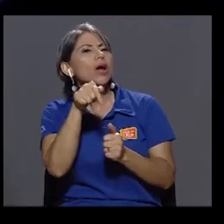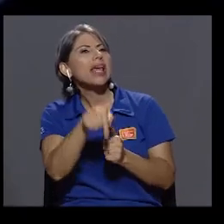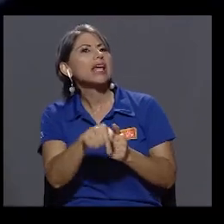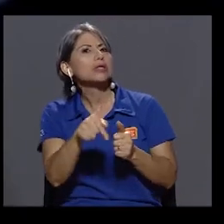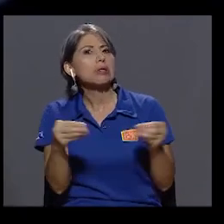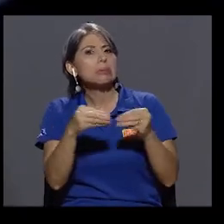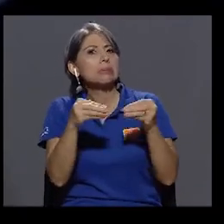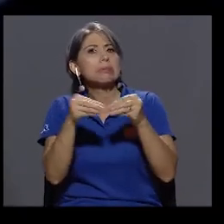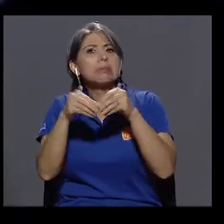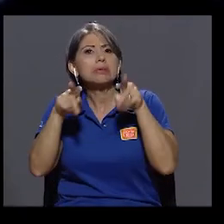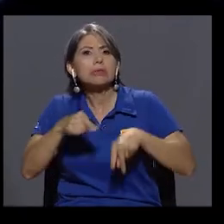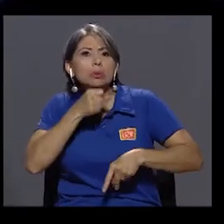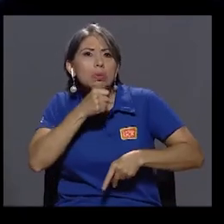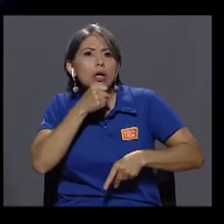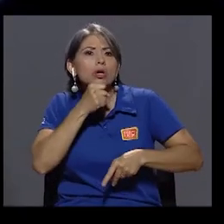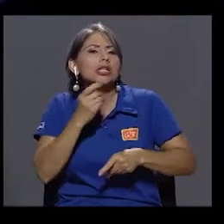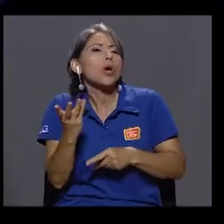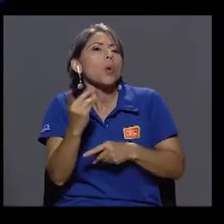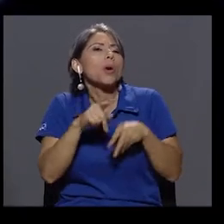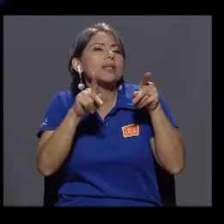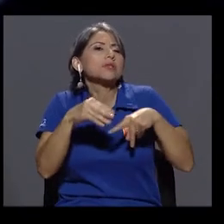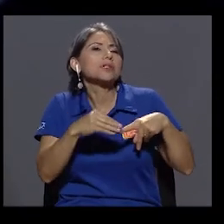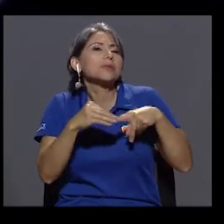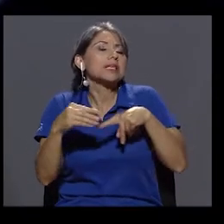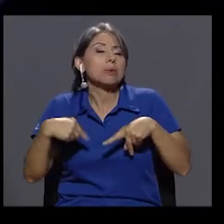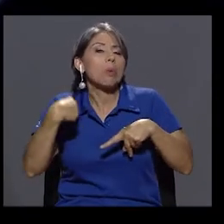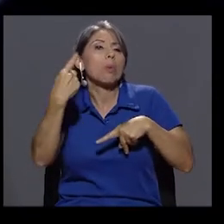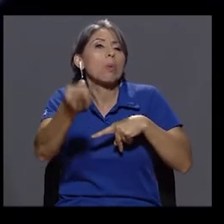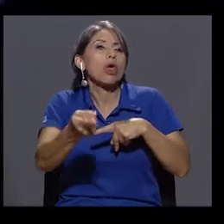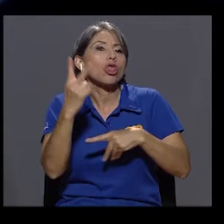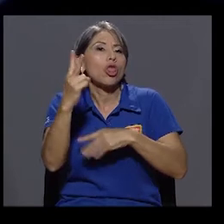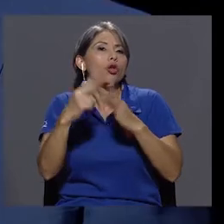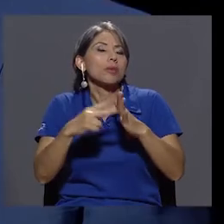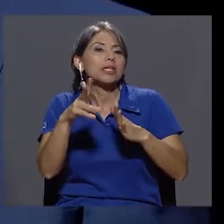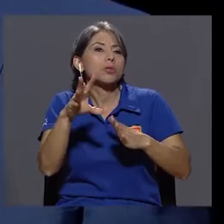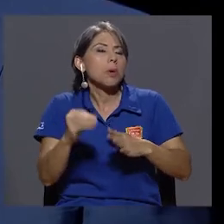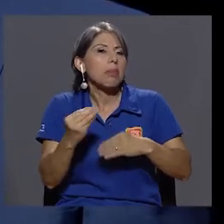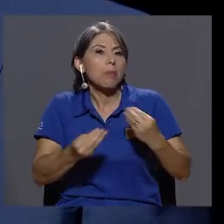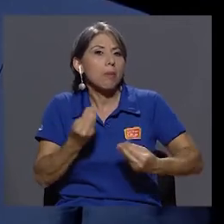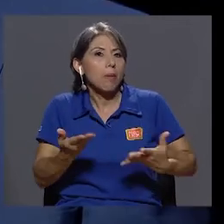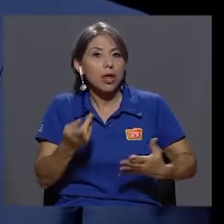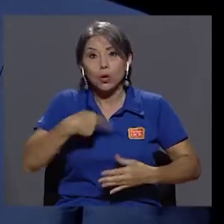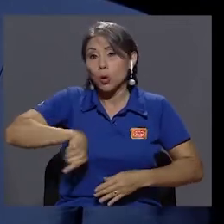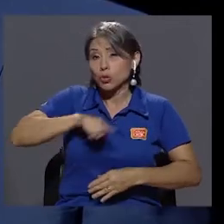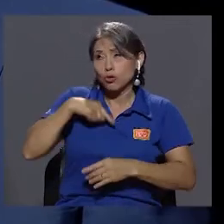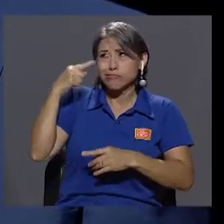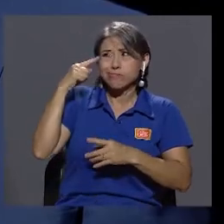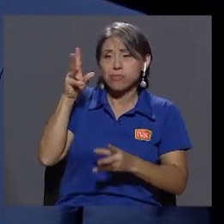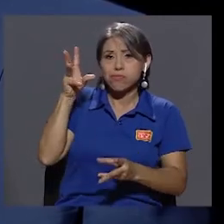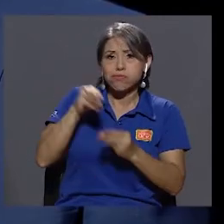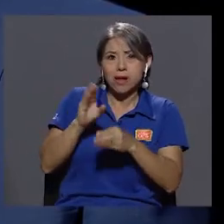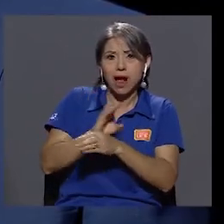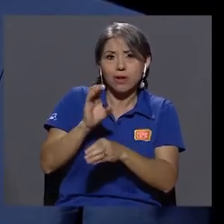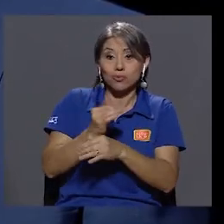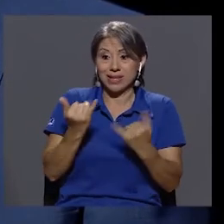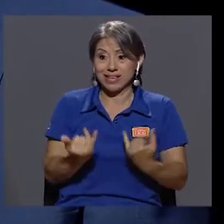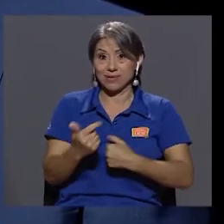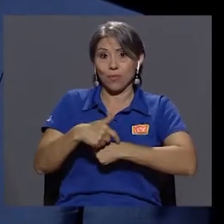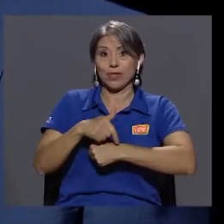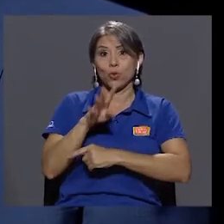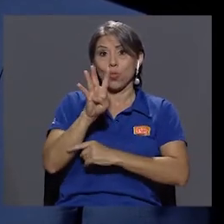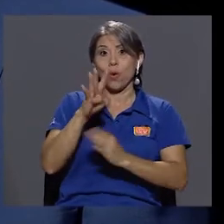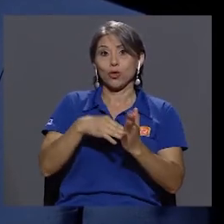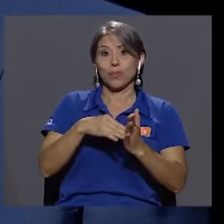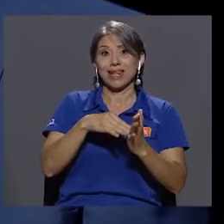cuánto se dejaría atrás vamos a ocupar por allá del 2050 donde nosotros hemos hecho muchos cálculos en este momento tenemos cuatro mil 500 adultos